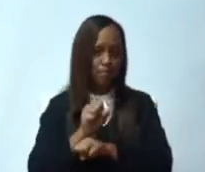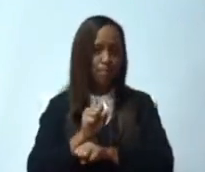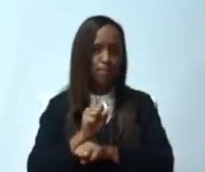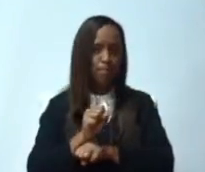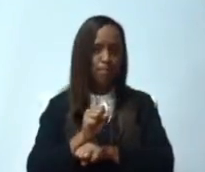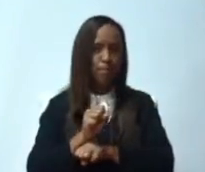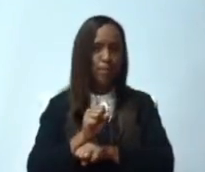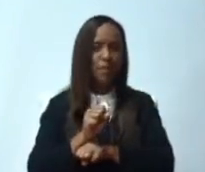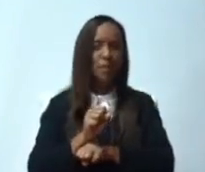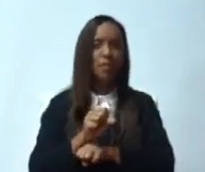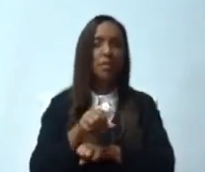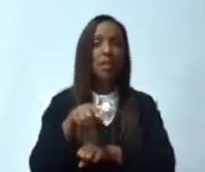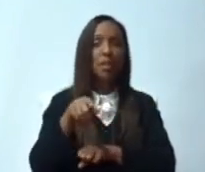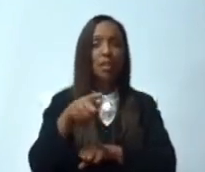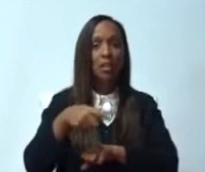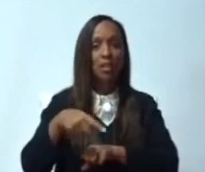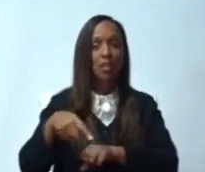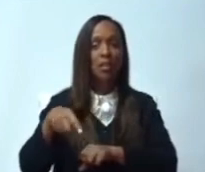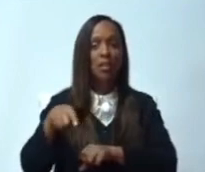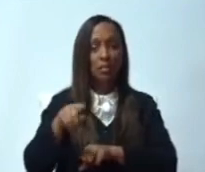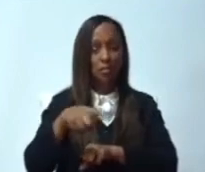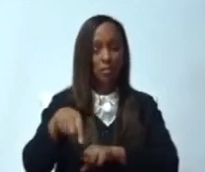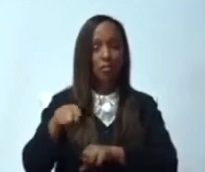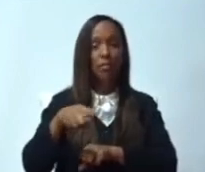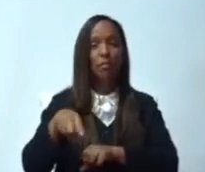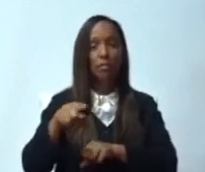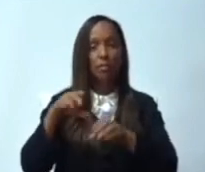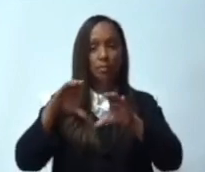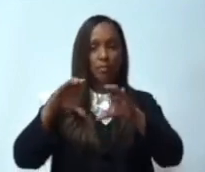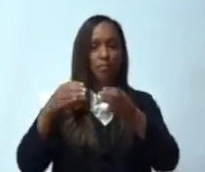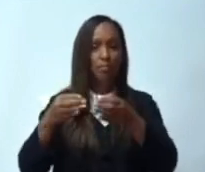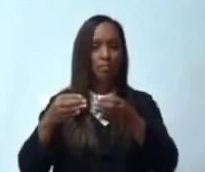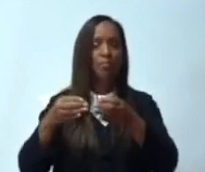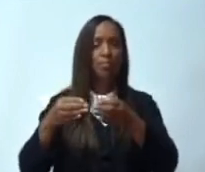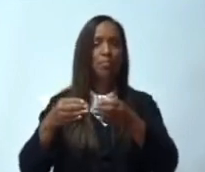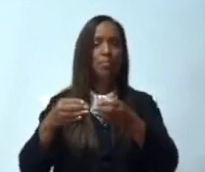Minier, que es quien ha mantenido esa tradición. Muchas gracias, colega.